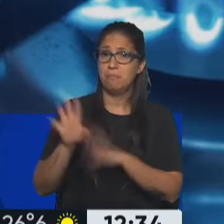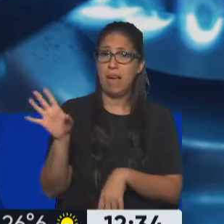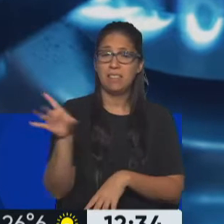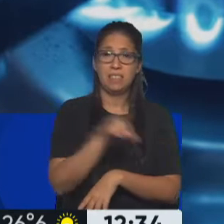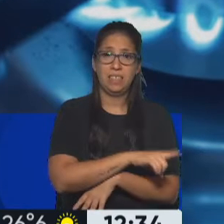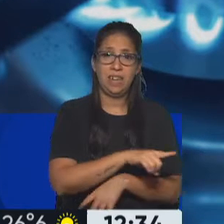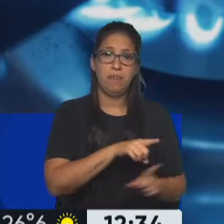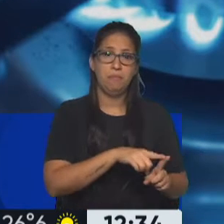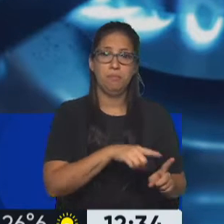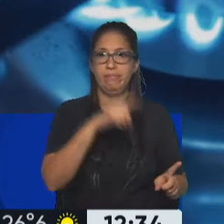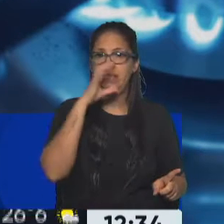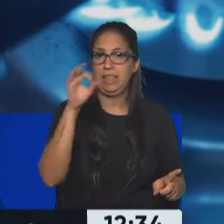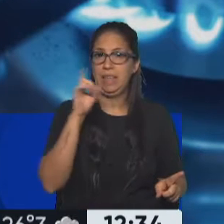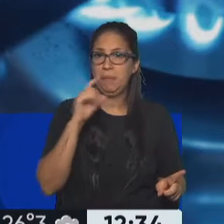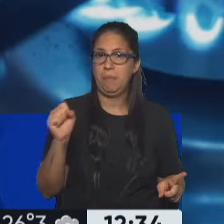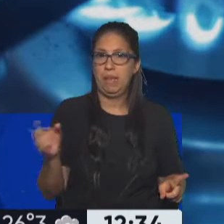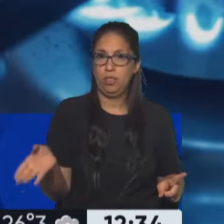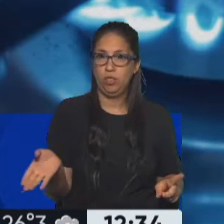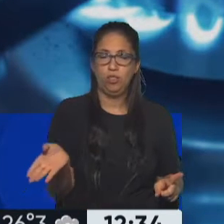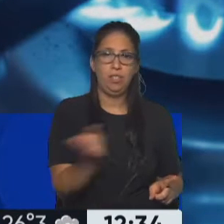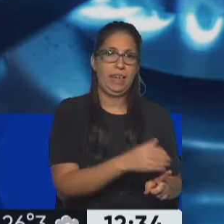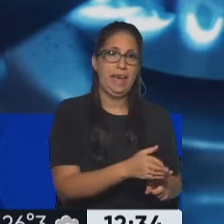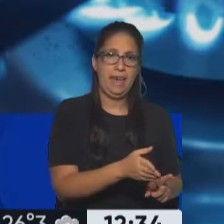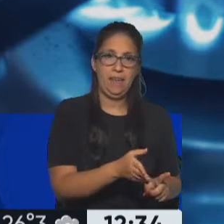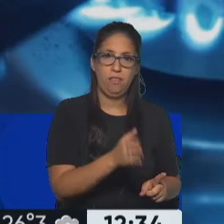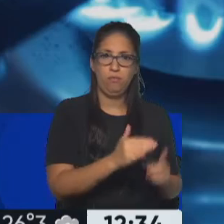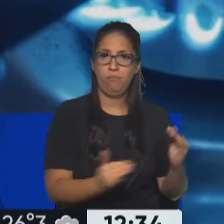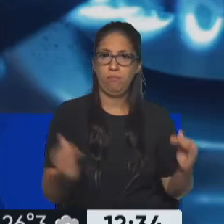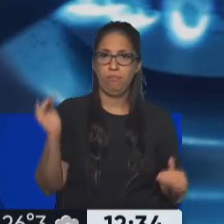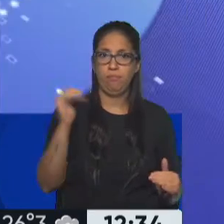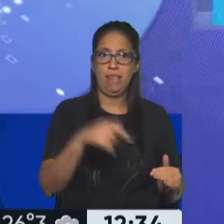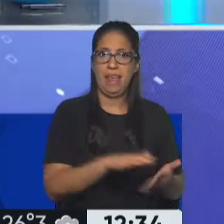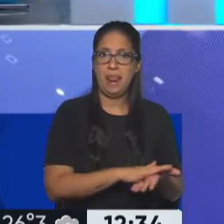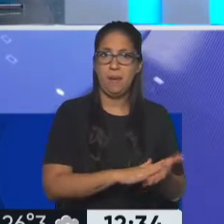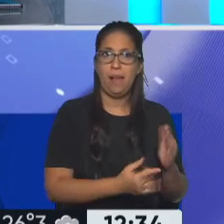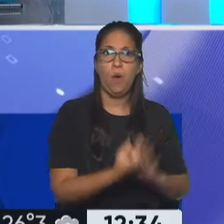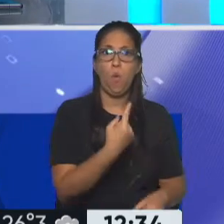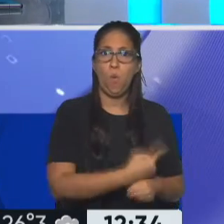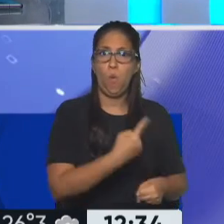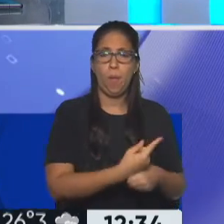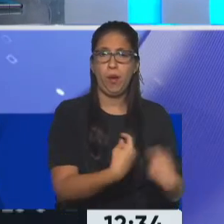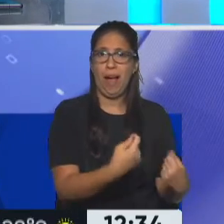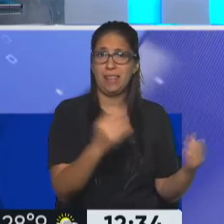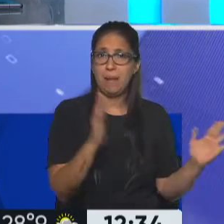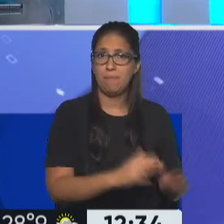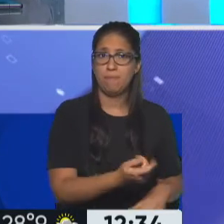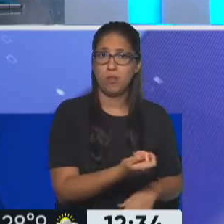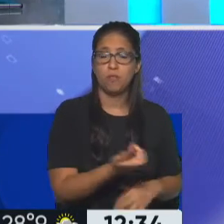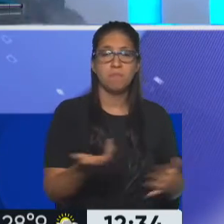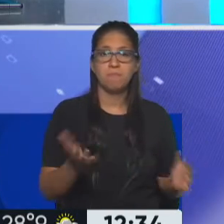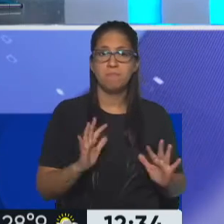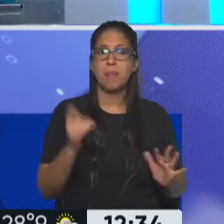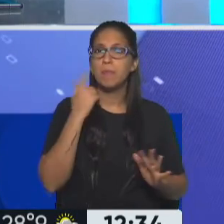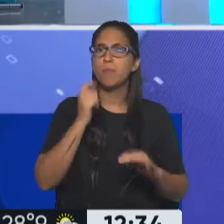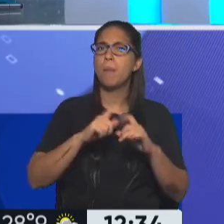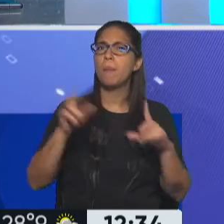estar en 70.000 pesos el valor, ¿no? Es muchísimo. Que es el promedio, es alto, claro, mensual. A partir de la placa que estamos